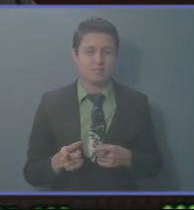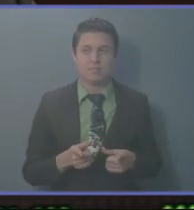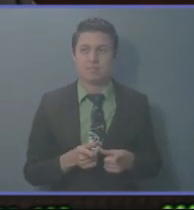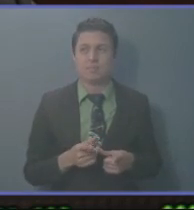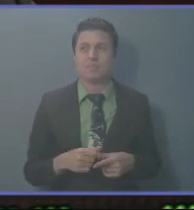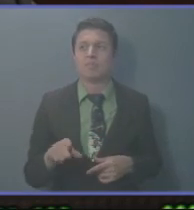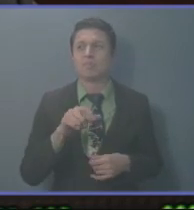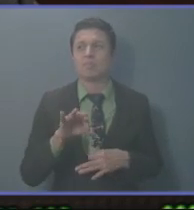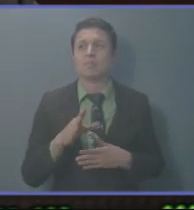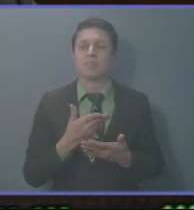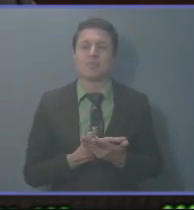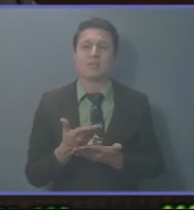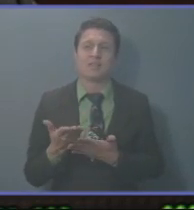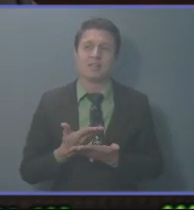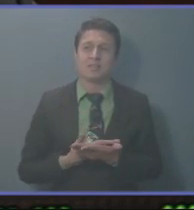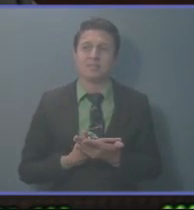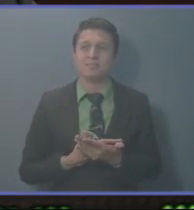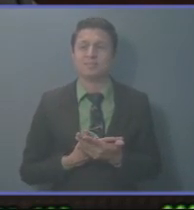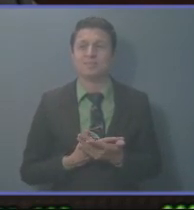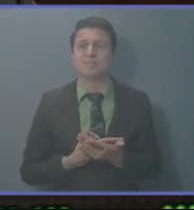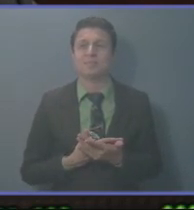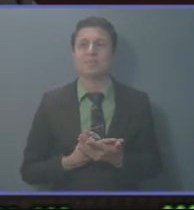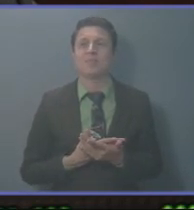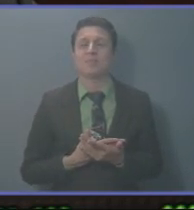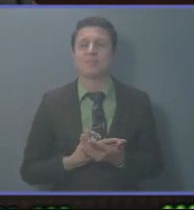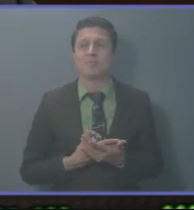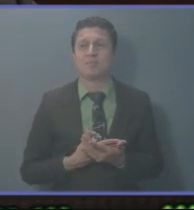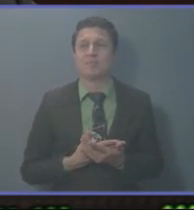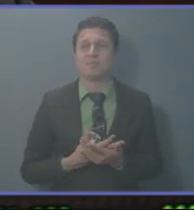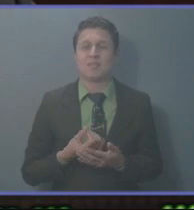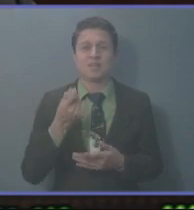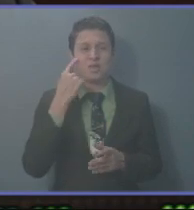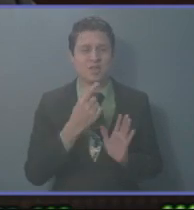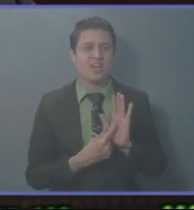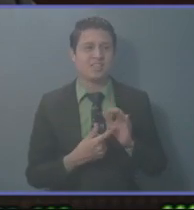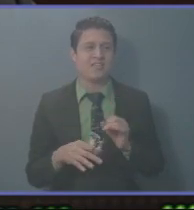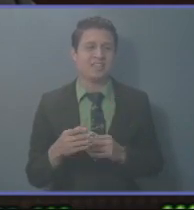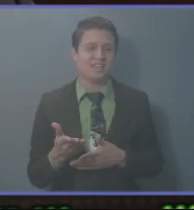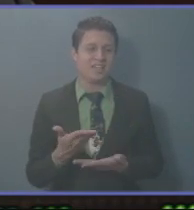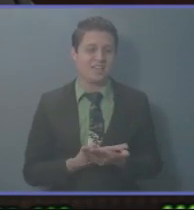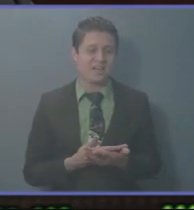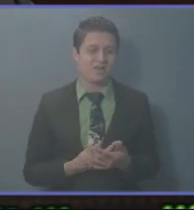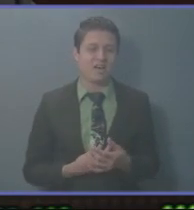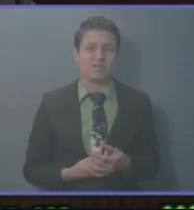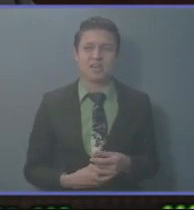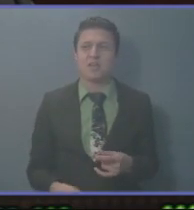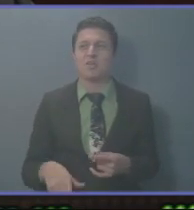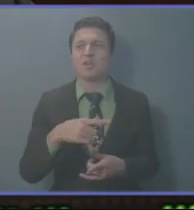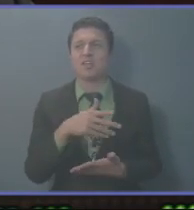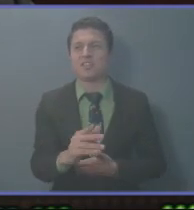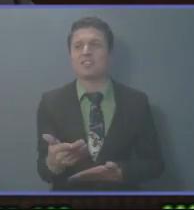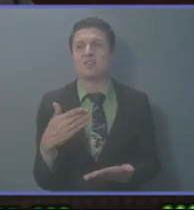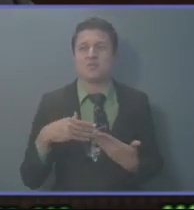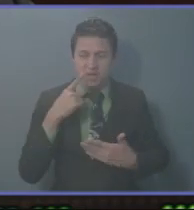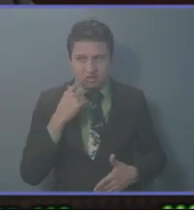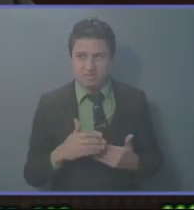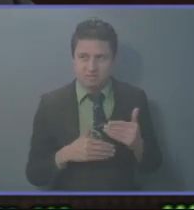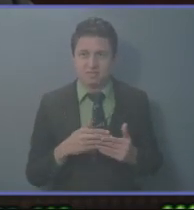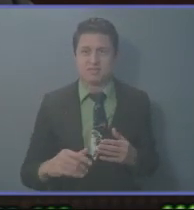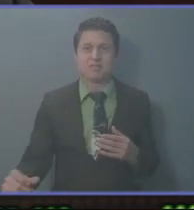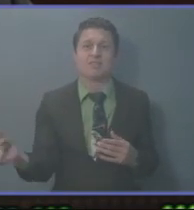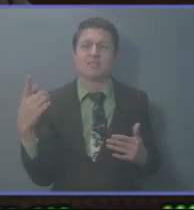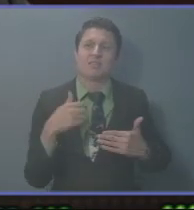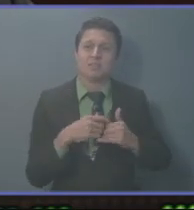se introdujeron las limitantes que presentaba el Banco Hipotecario de El Salvador S.A. en el otorgamiento de créditos a